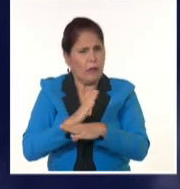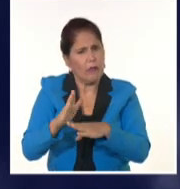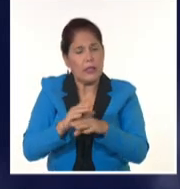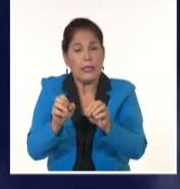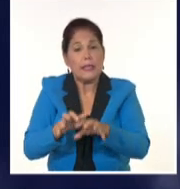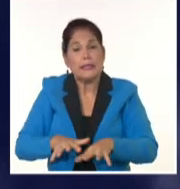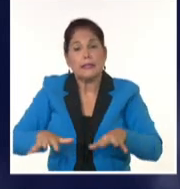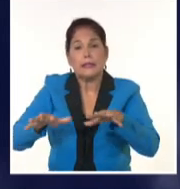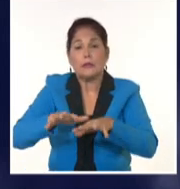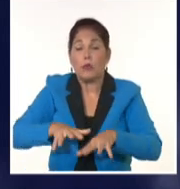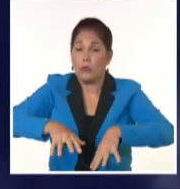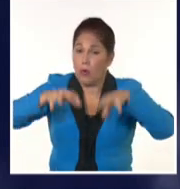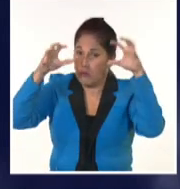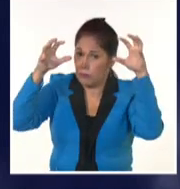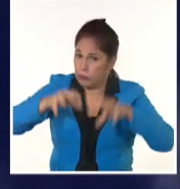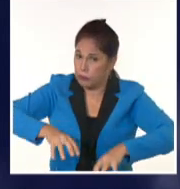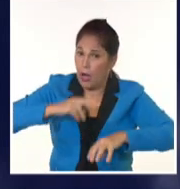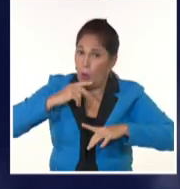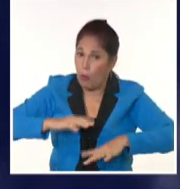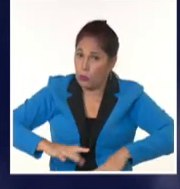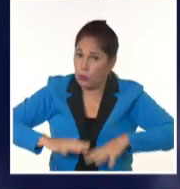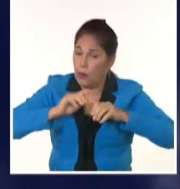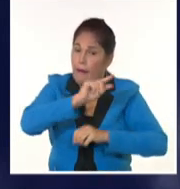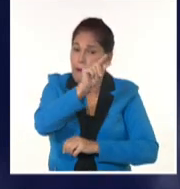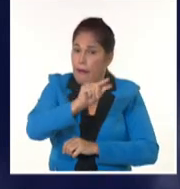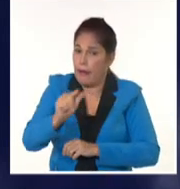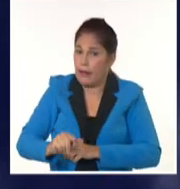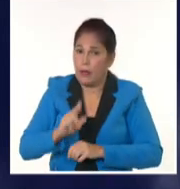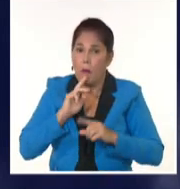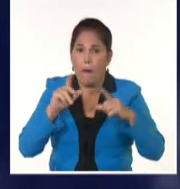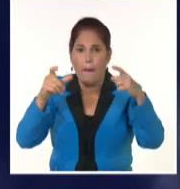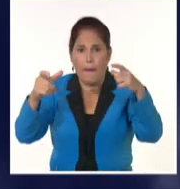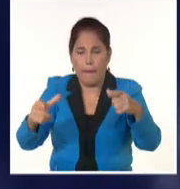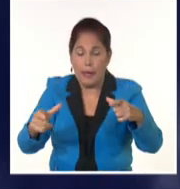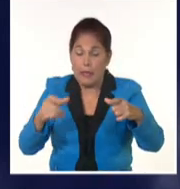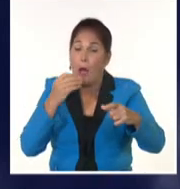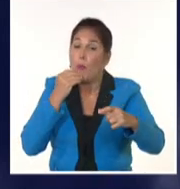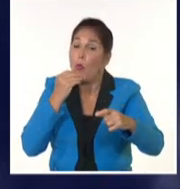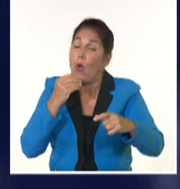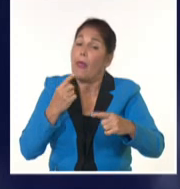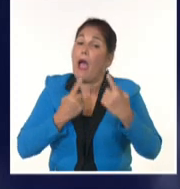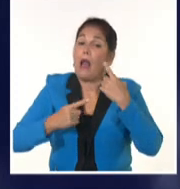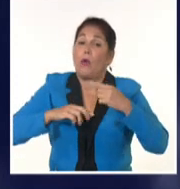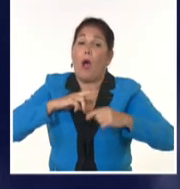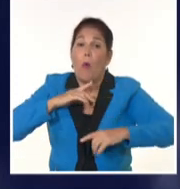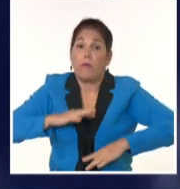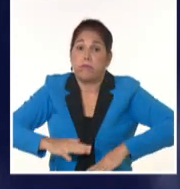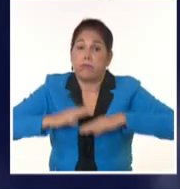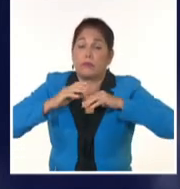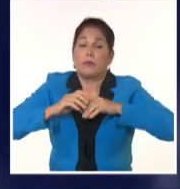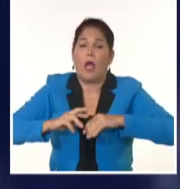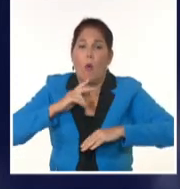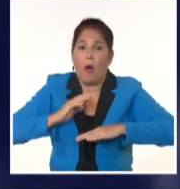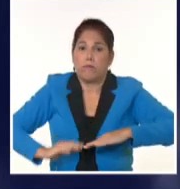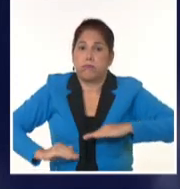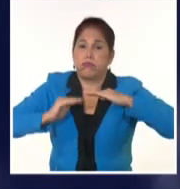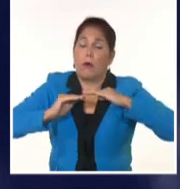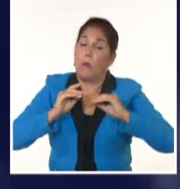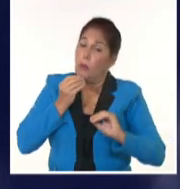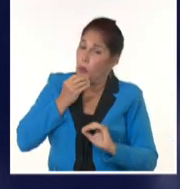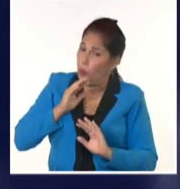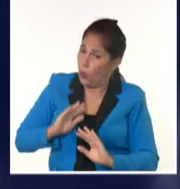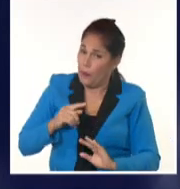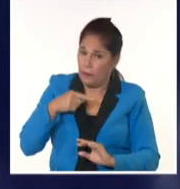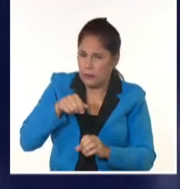situación hídrica, o sea, todo lo que tiene que ver con los ríos, las presas, puede ocasionar algún tipo de inundaciones. Ahora mismo se trabaja en